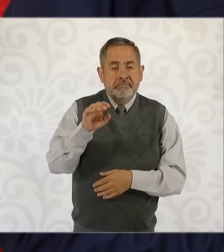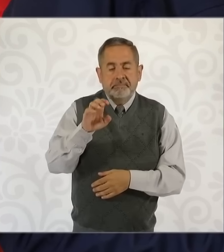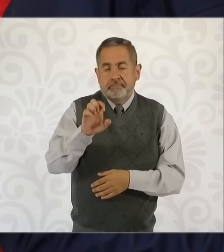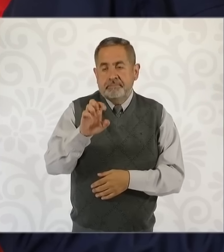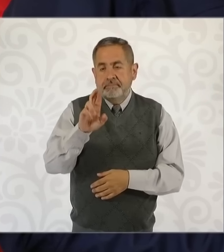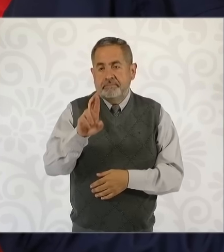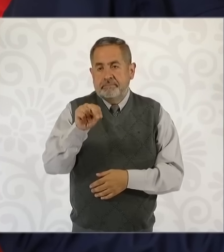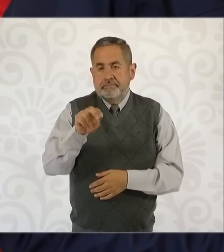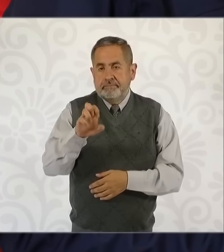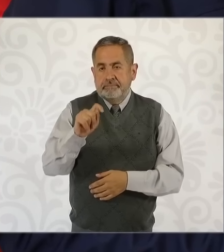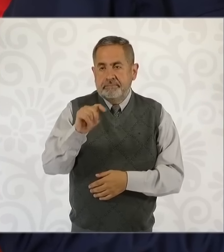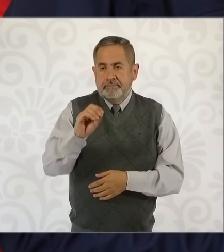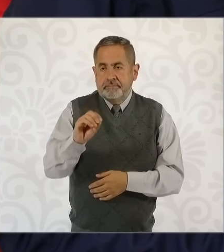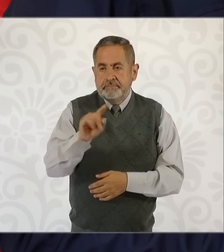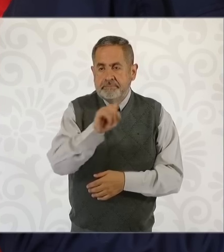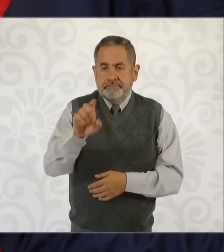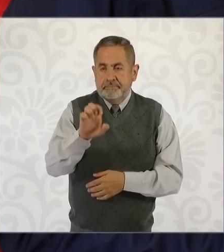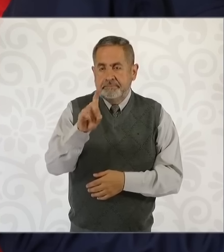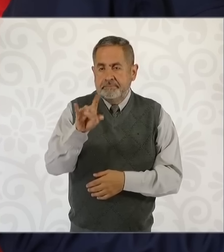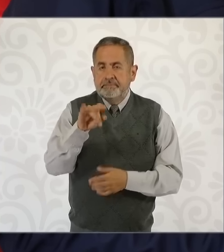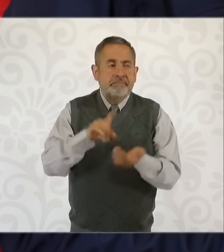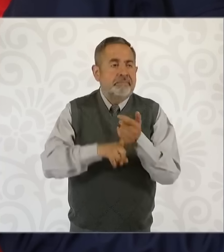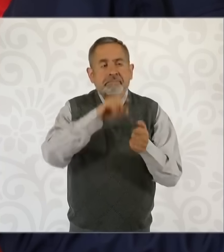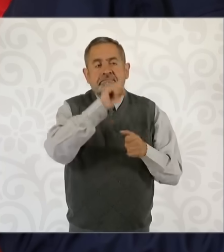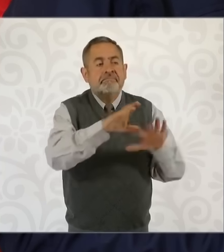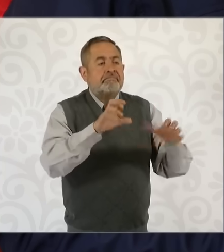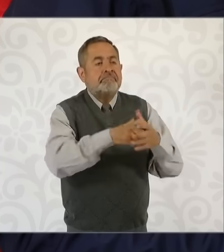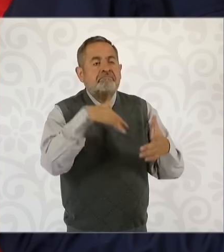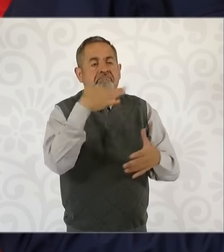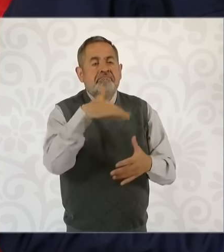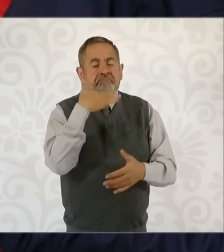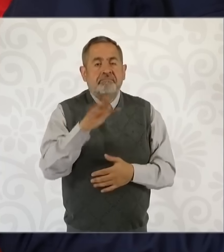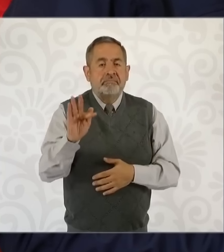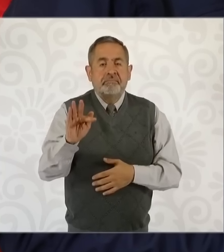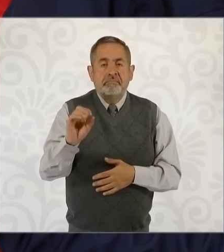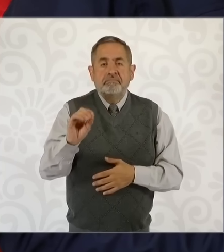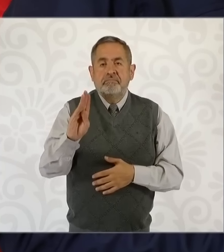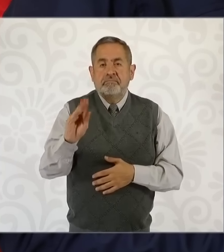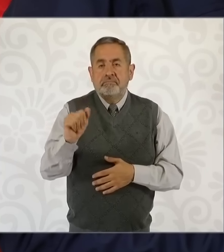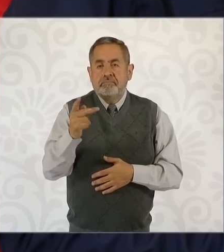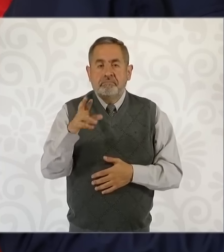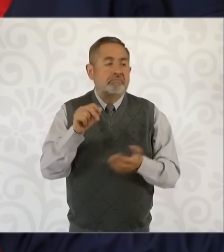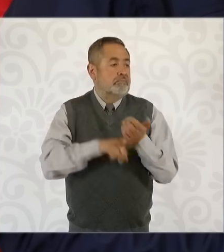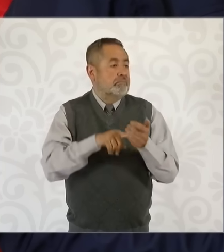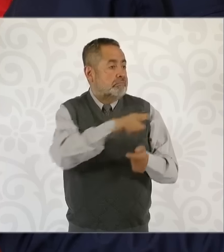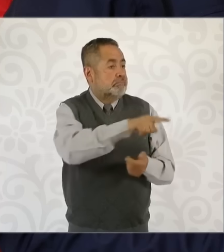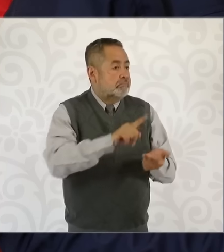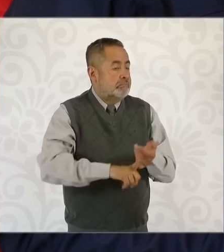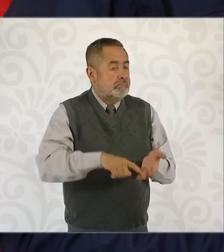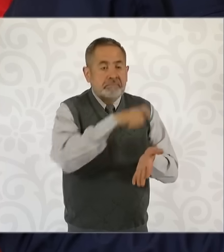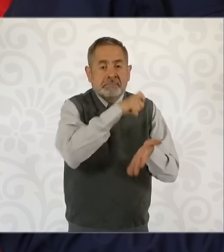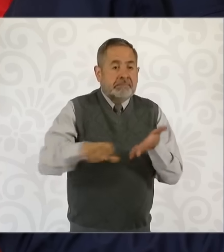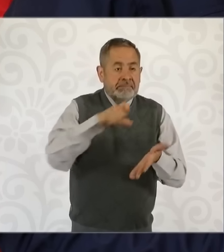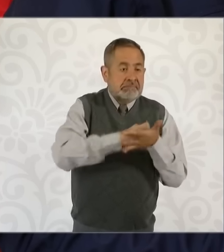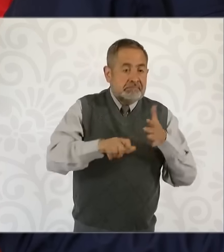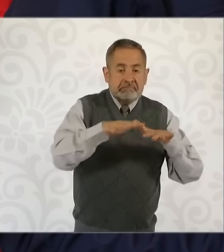Zedillo, con lo mismo del Fobaproa que benefició a muchos con playas. De lo que viene siendo Corral del